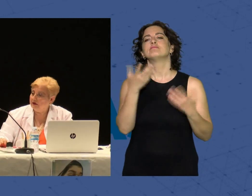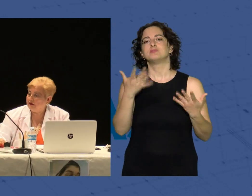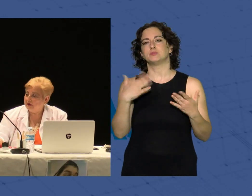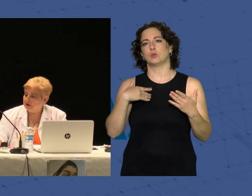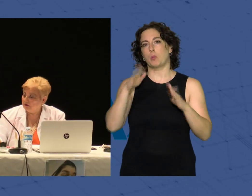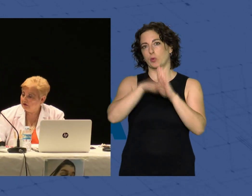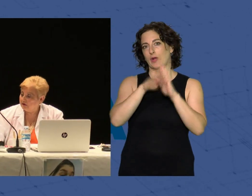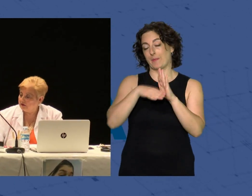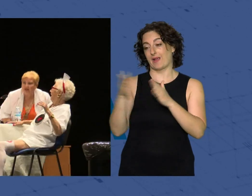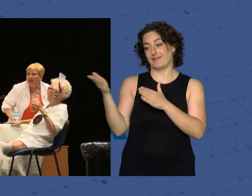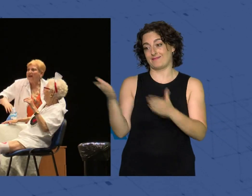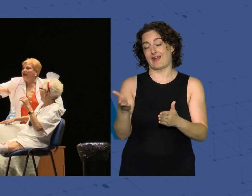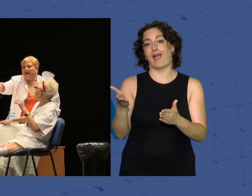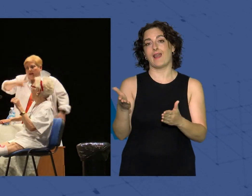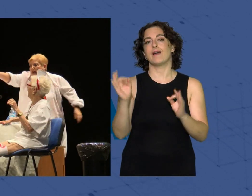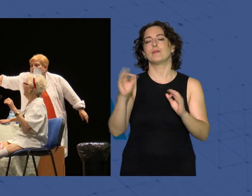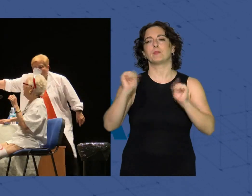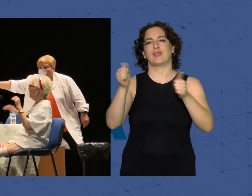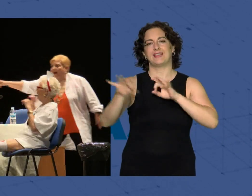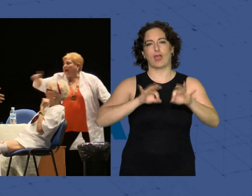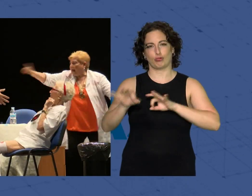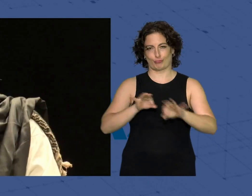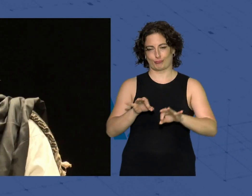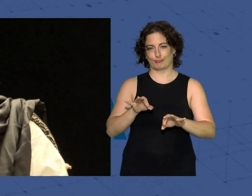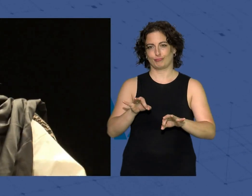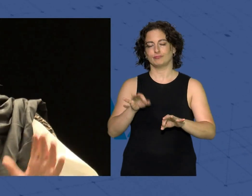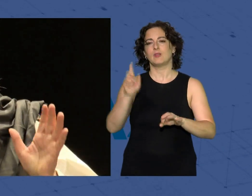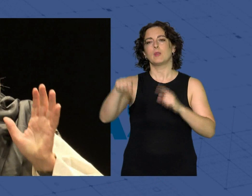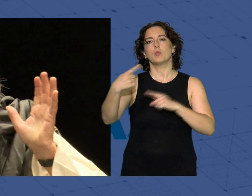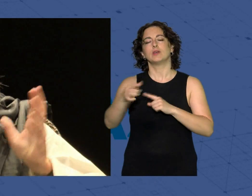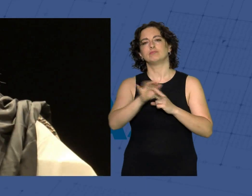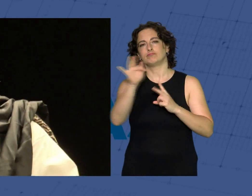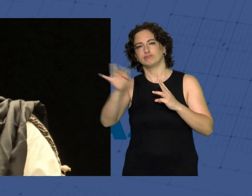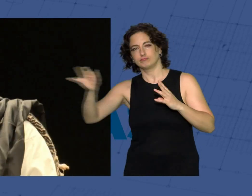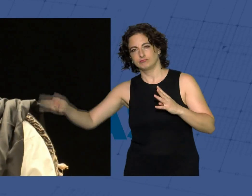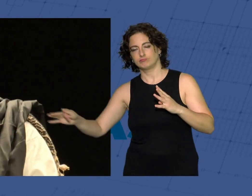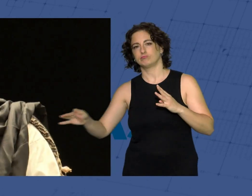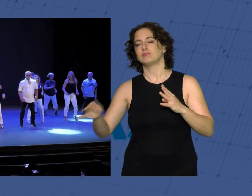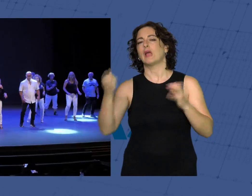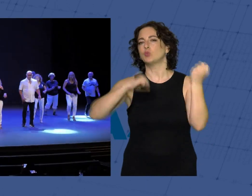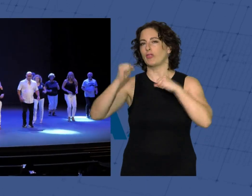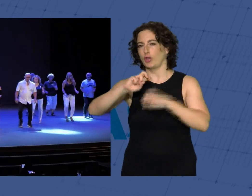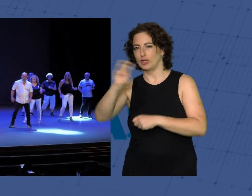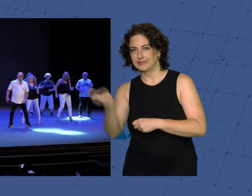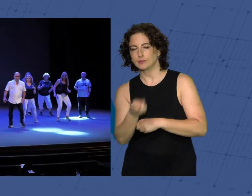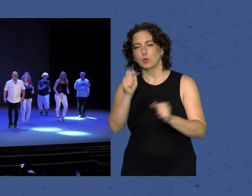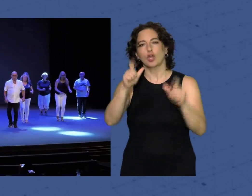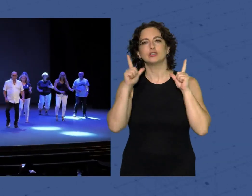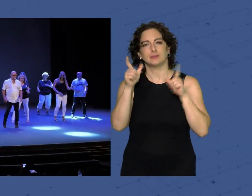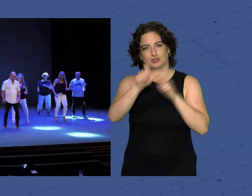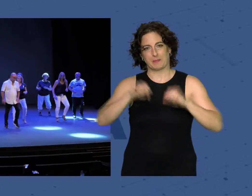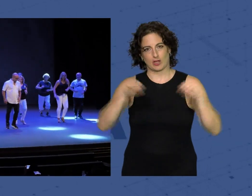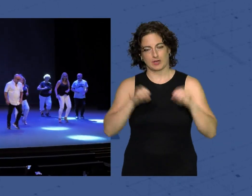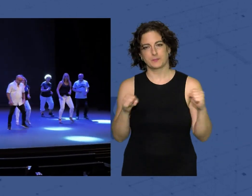el programa de esta gala iniciada con una representación teatral a la que han seguido las intervenciones y continuando con diferentes actuaciones protagonizadas por los